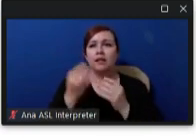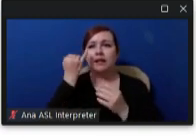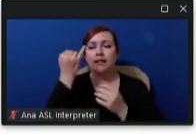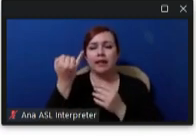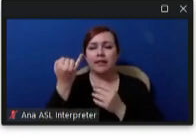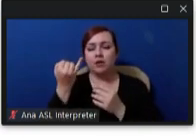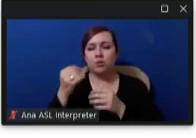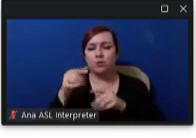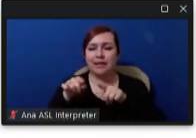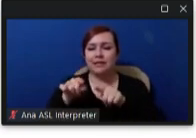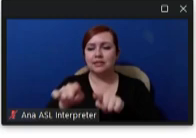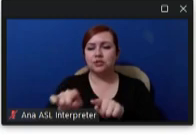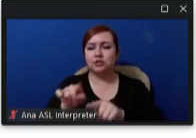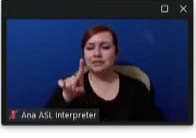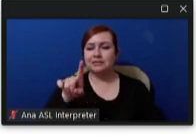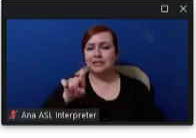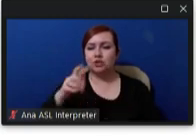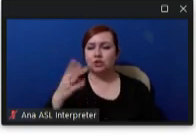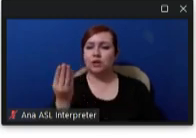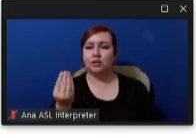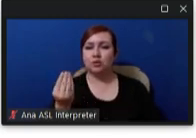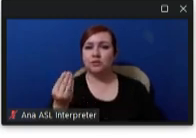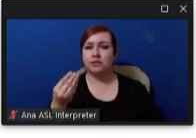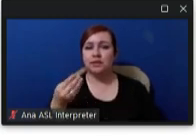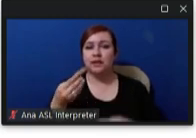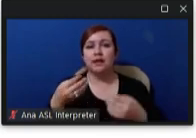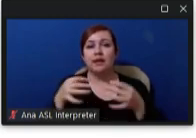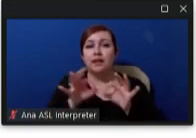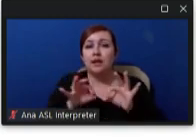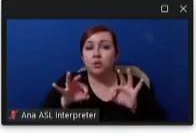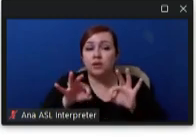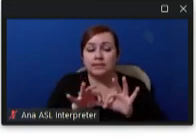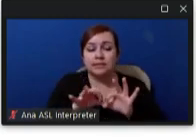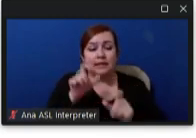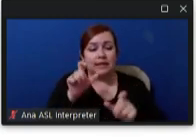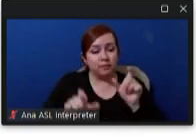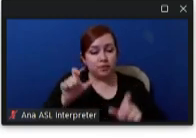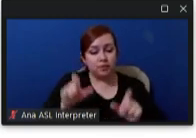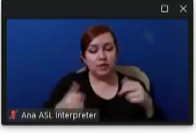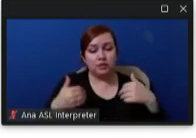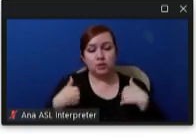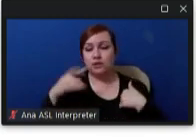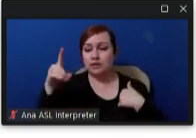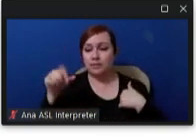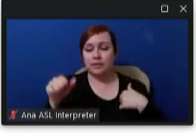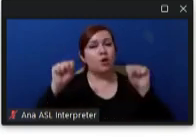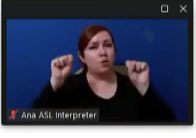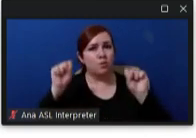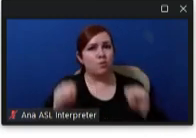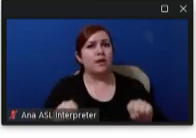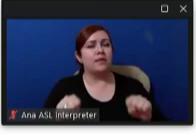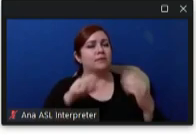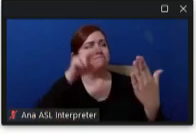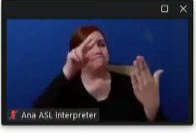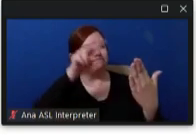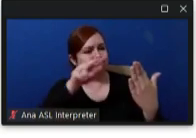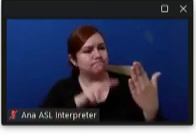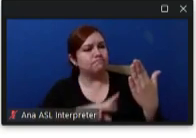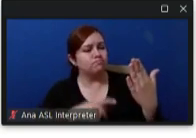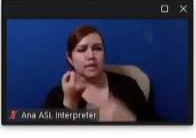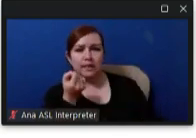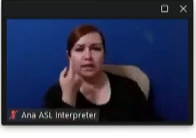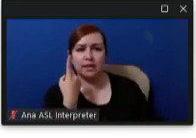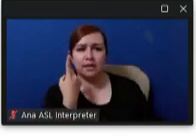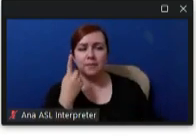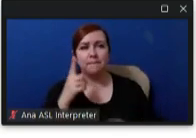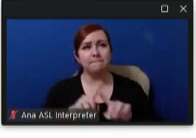de urgencia a la que personas con discapacidad puedan acudir. Pero quisiera quizás